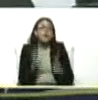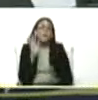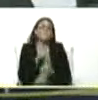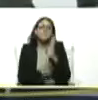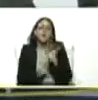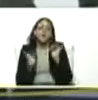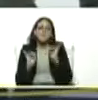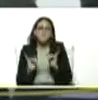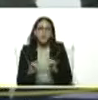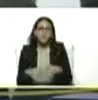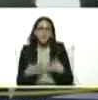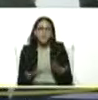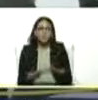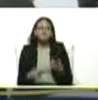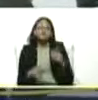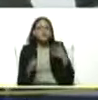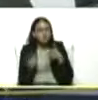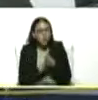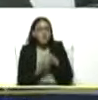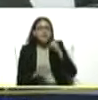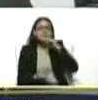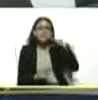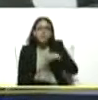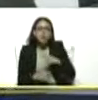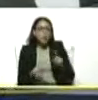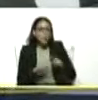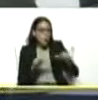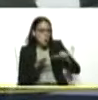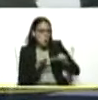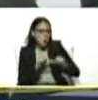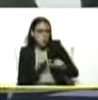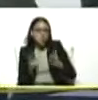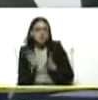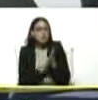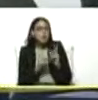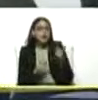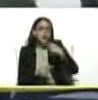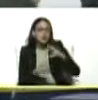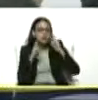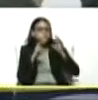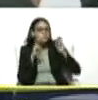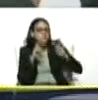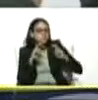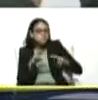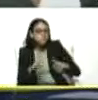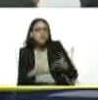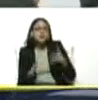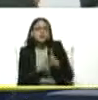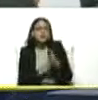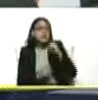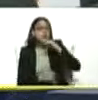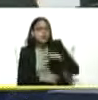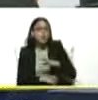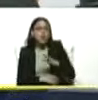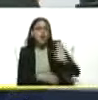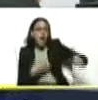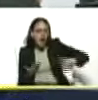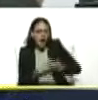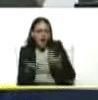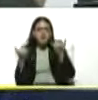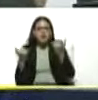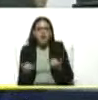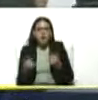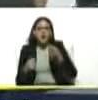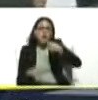cacao amazónico, y particularmente en esta unidad de producción, en este centro de investigación que el alcalde ha resguardado junto con la doctora Guiomar Blanco